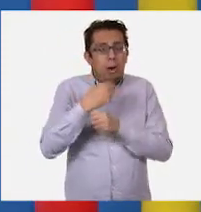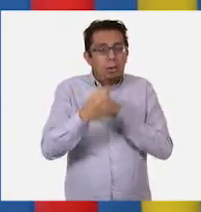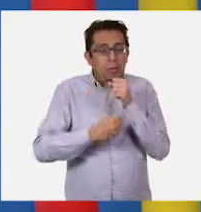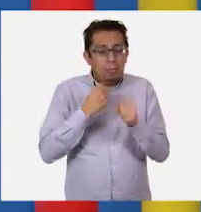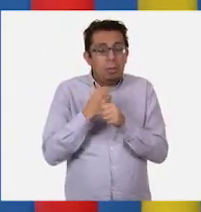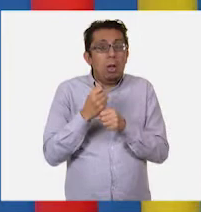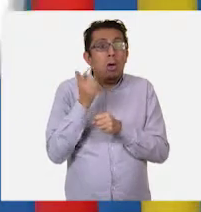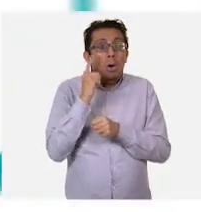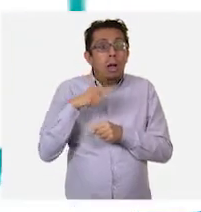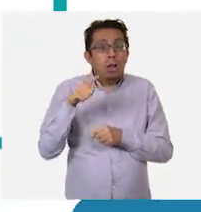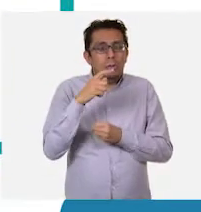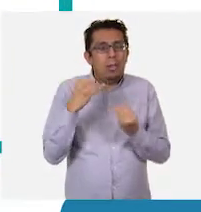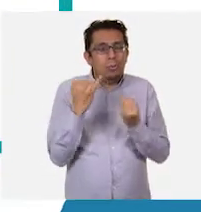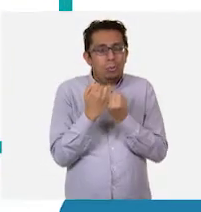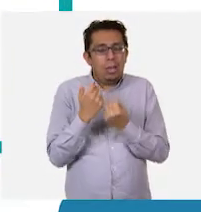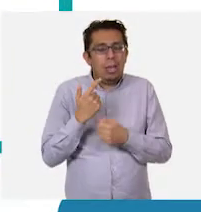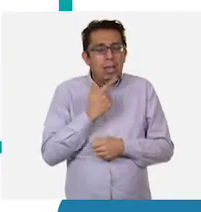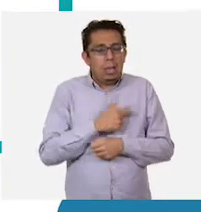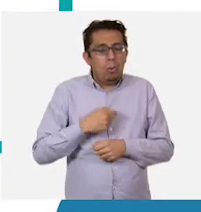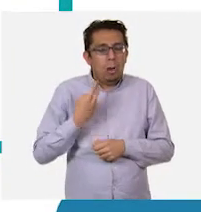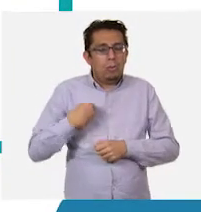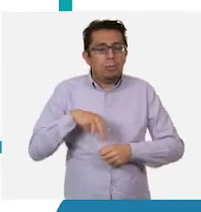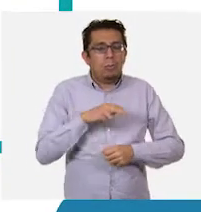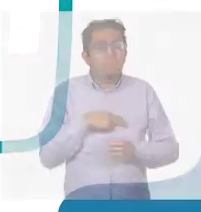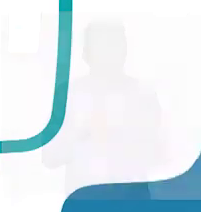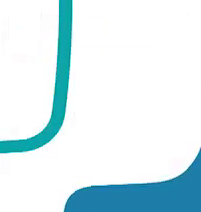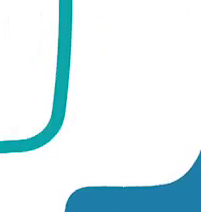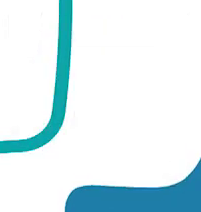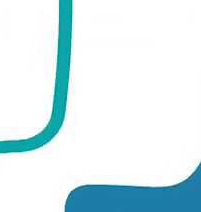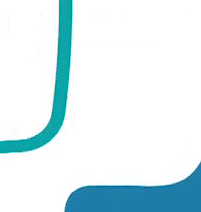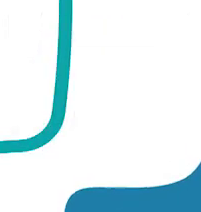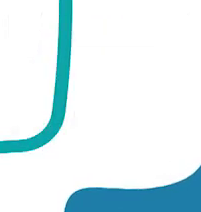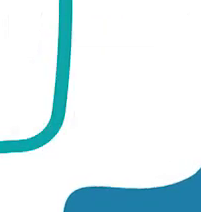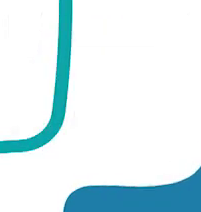hayan disfrutado tanto como nosotros.